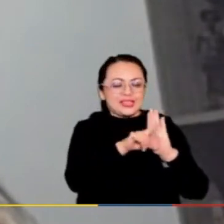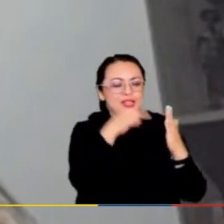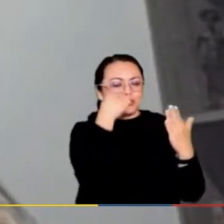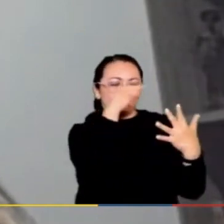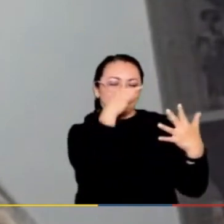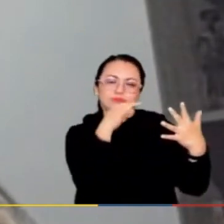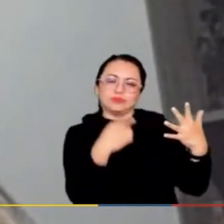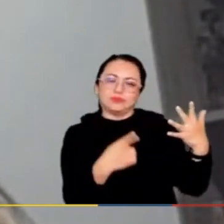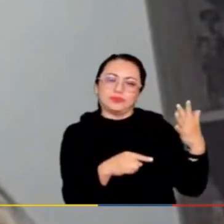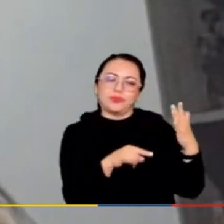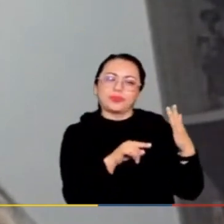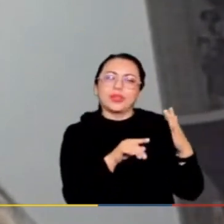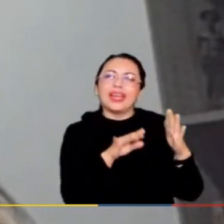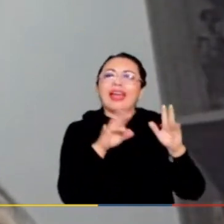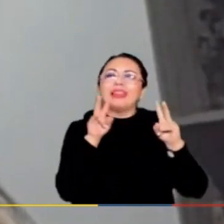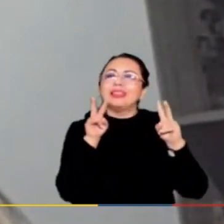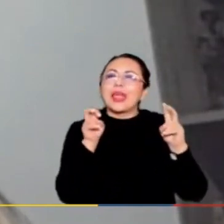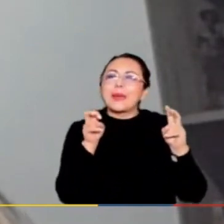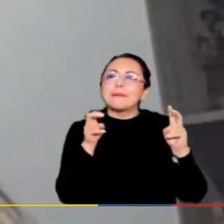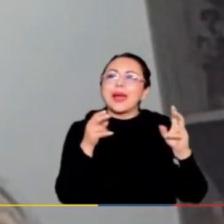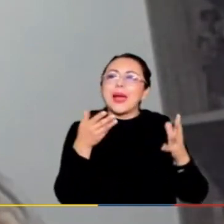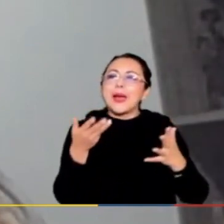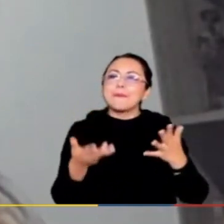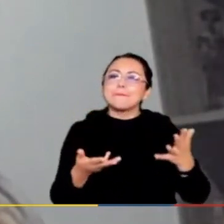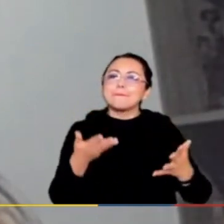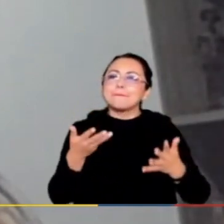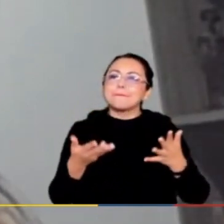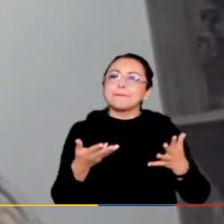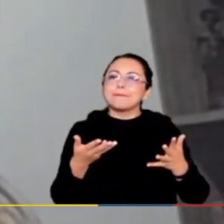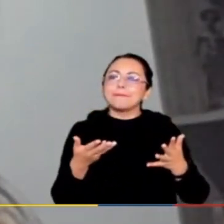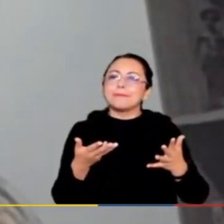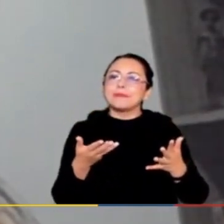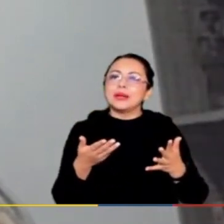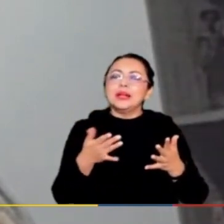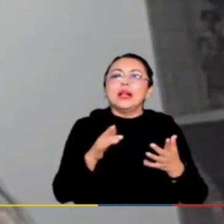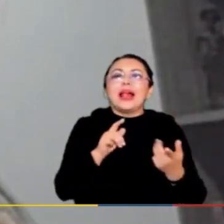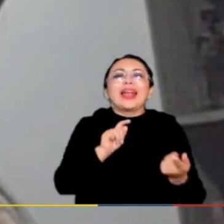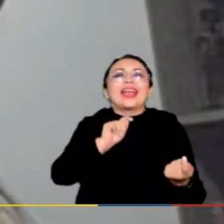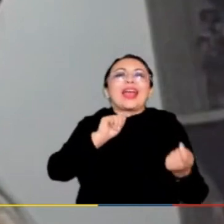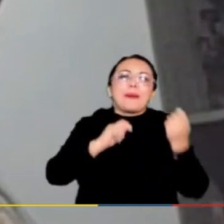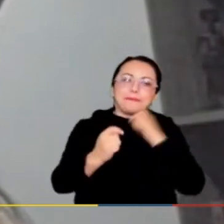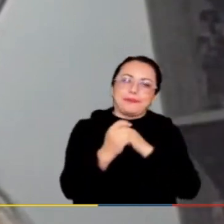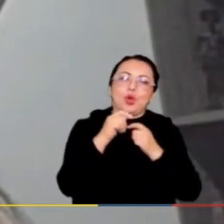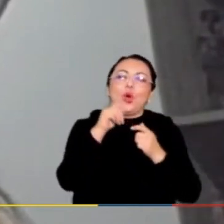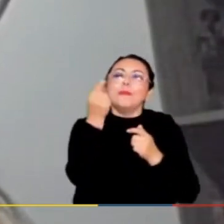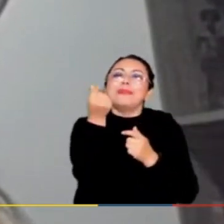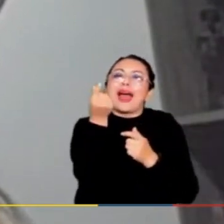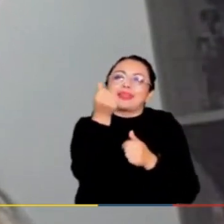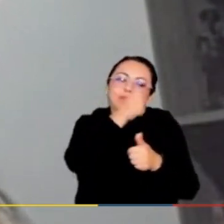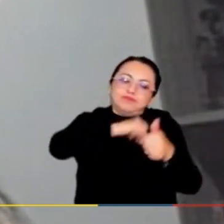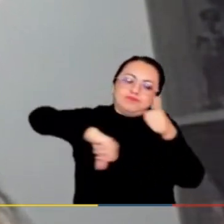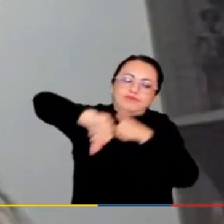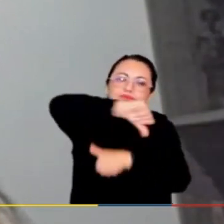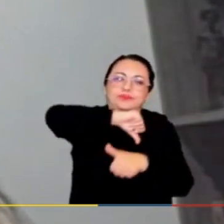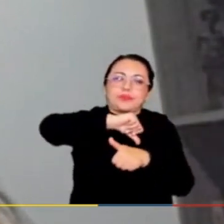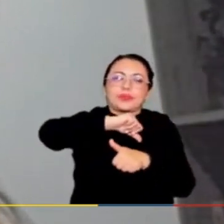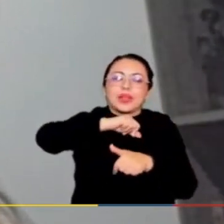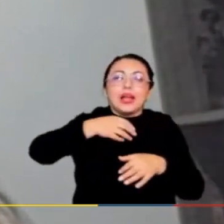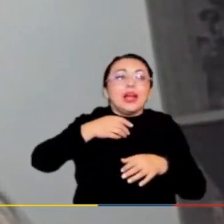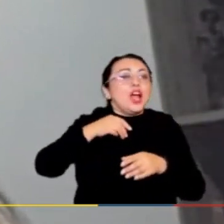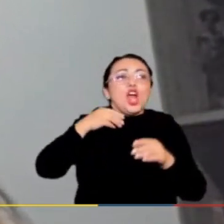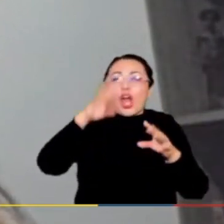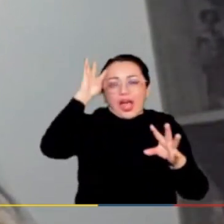en materia cambiaria, Sarlaf no declaró el incumplimiento